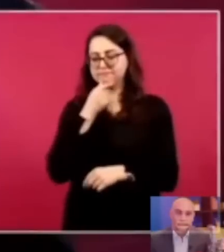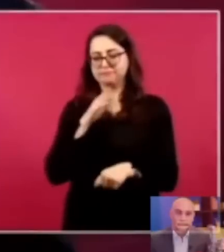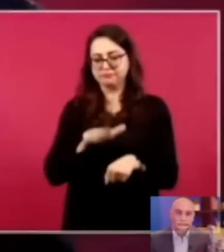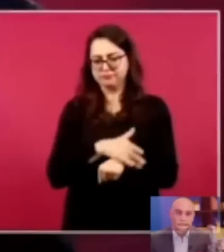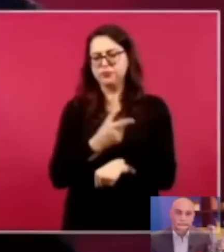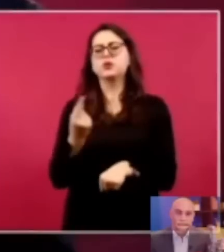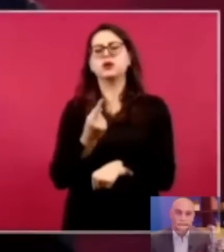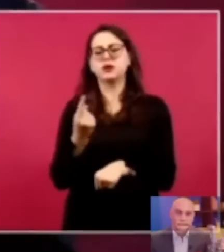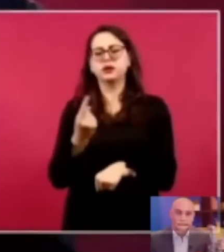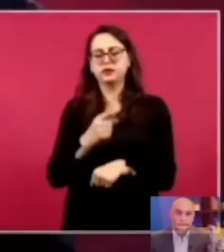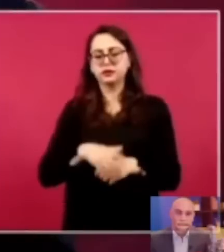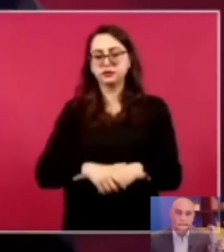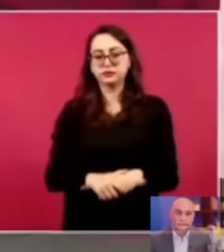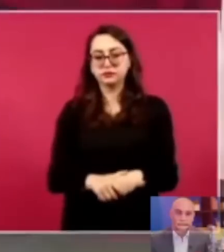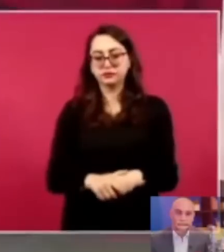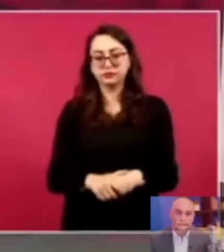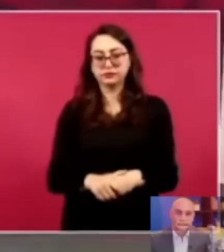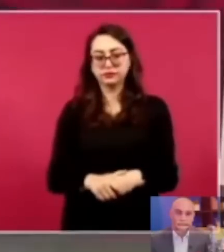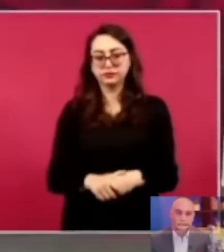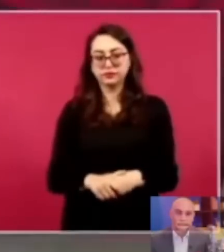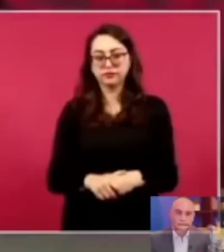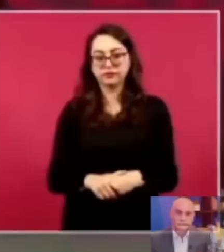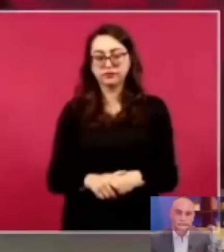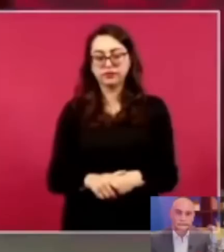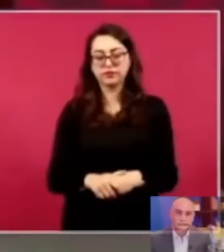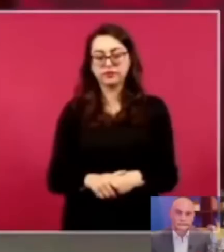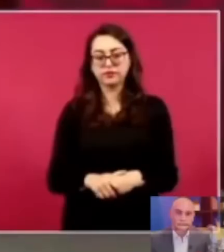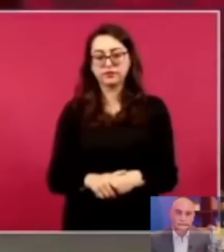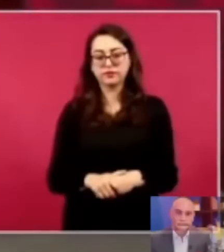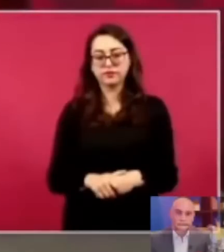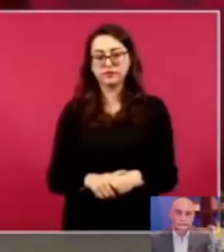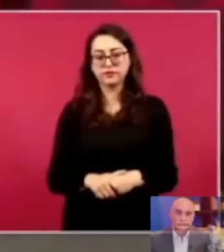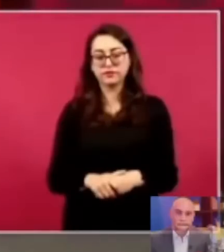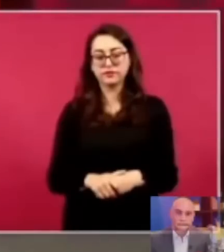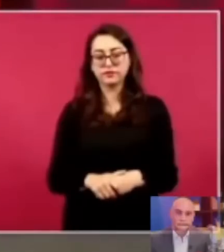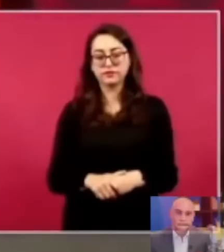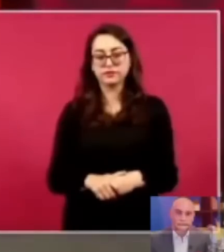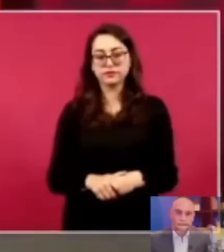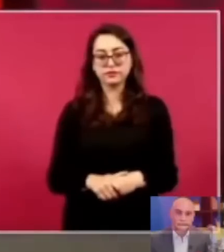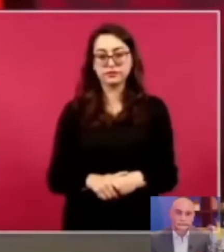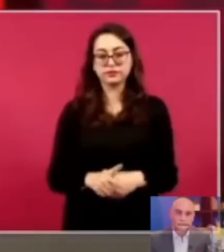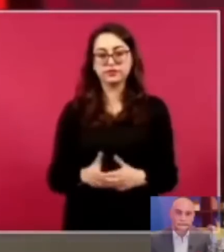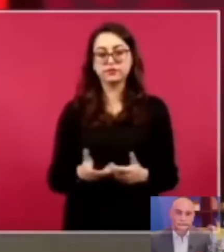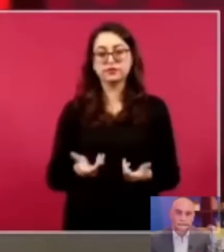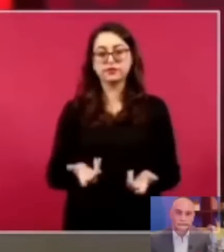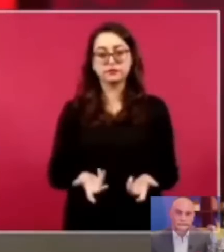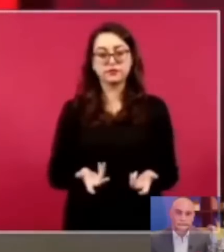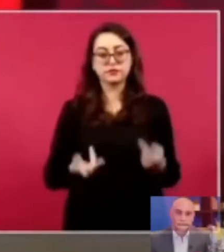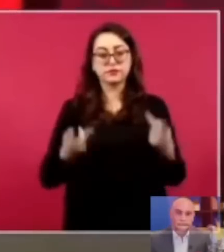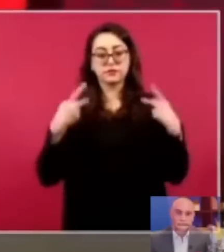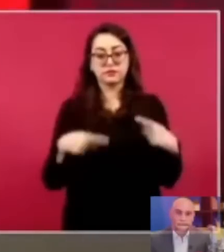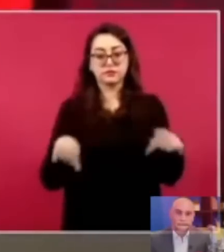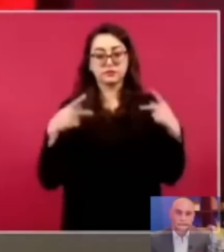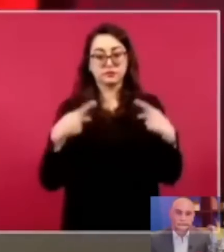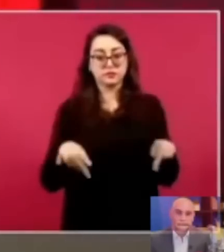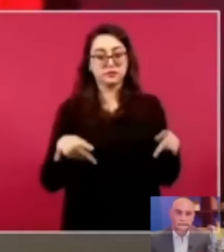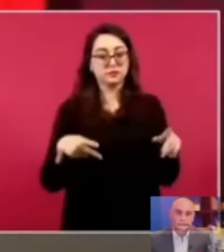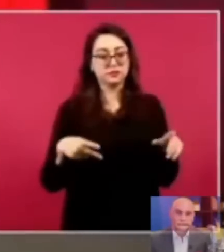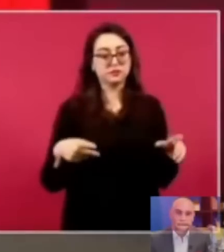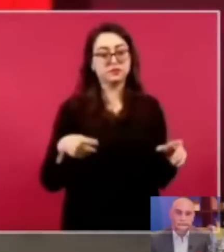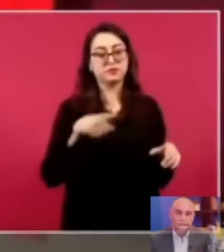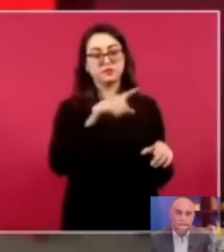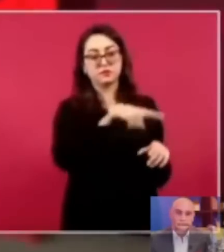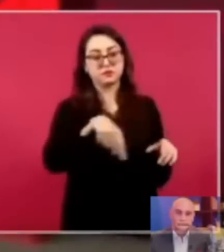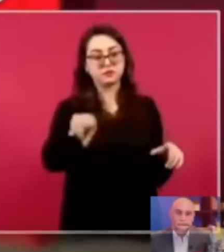seguridad nacional porque los que están promoviendo los